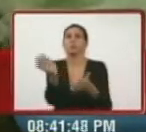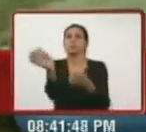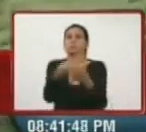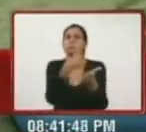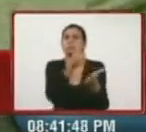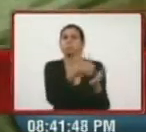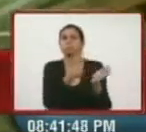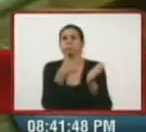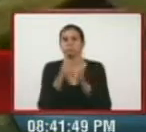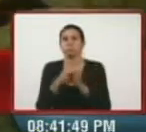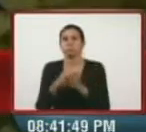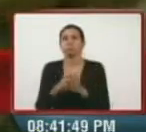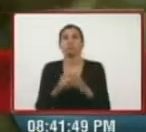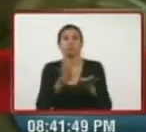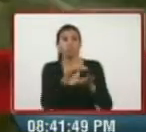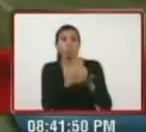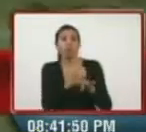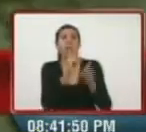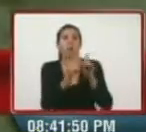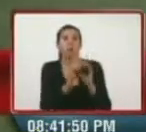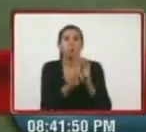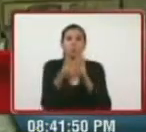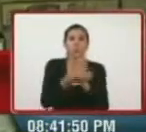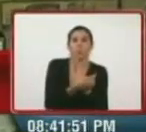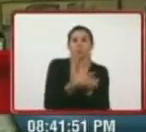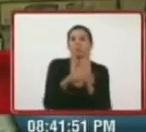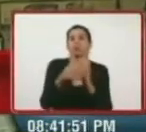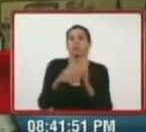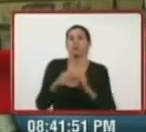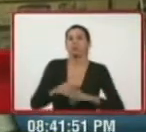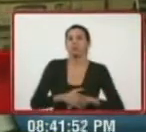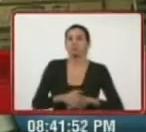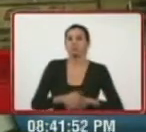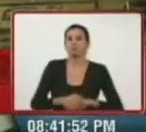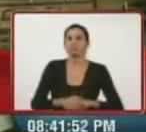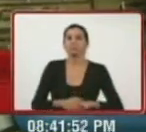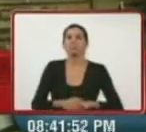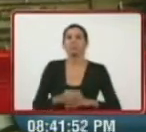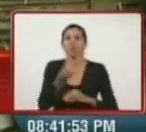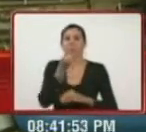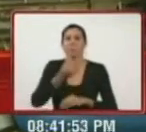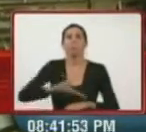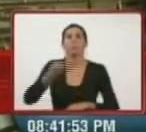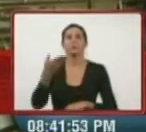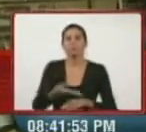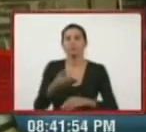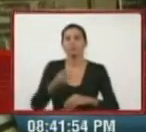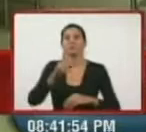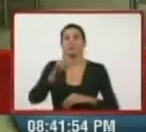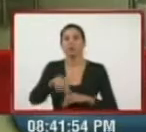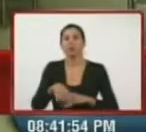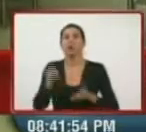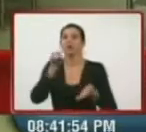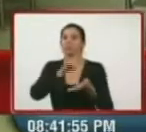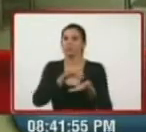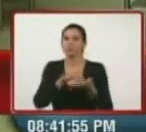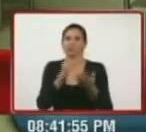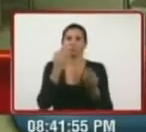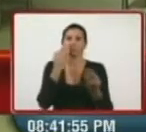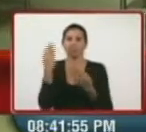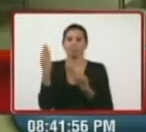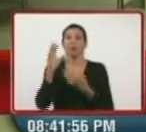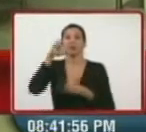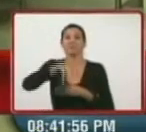una escasez inducida de los diferentes productos, específicamente de la cesta básica, y una vez más volvemos a observar que aquí en el